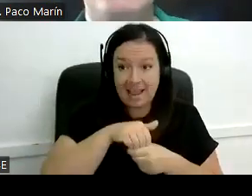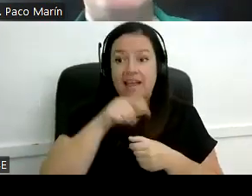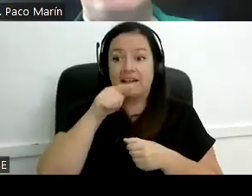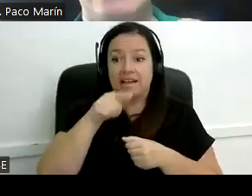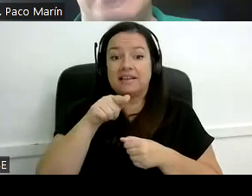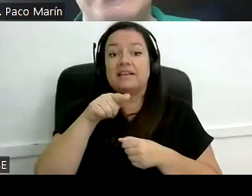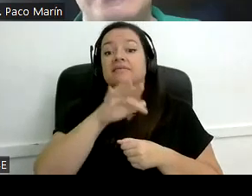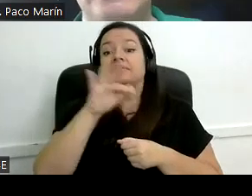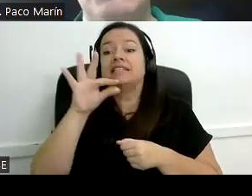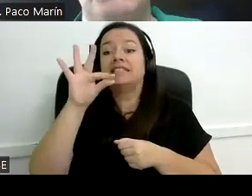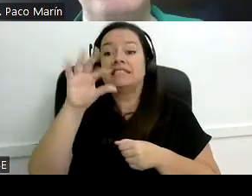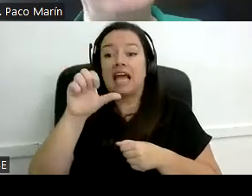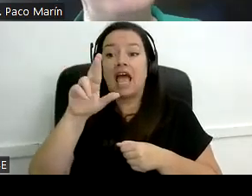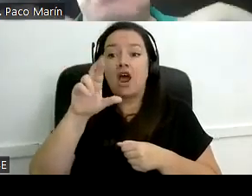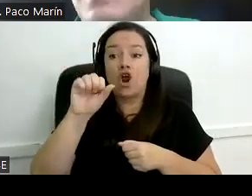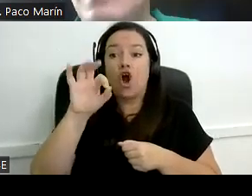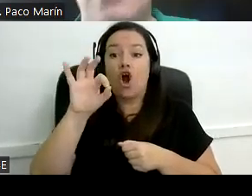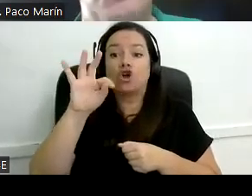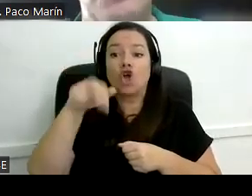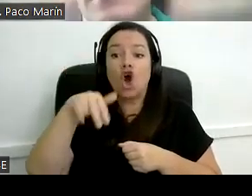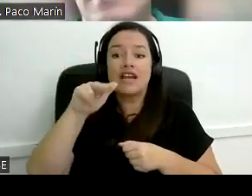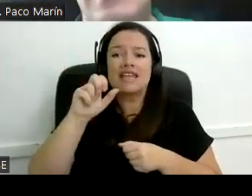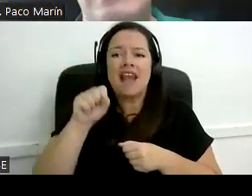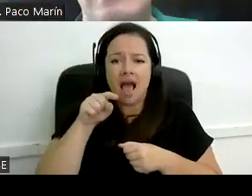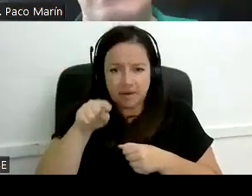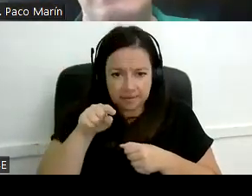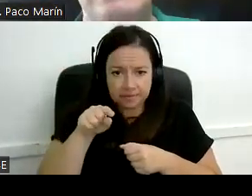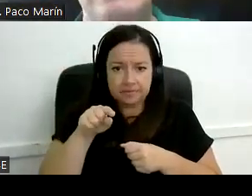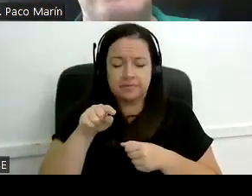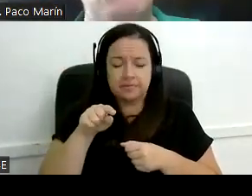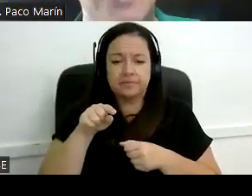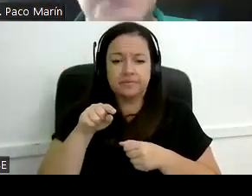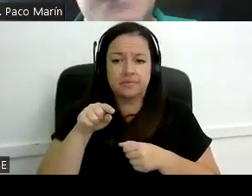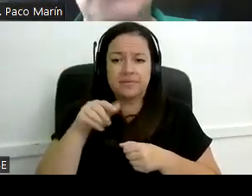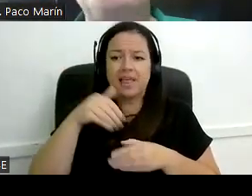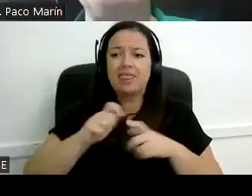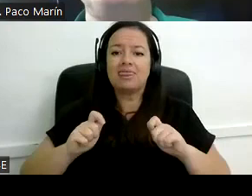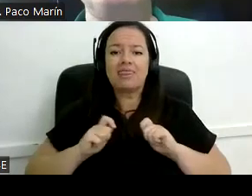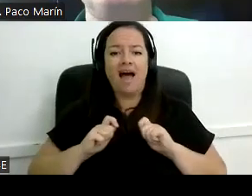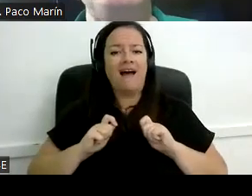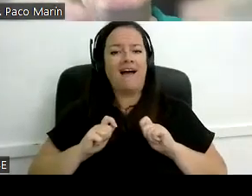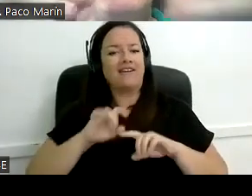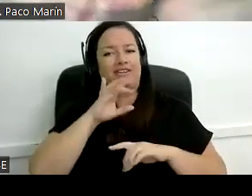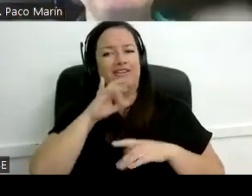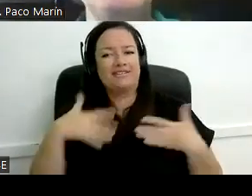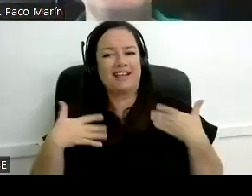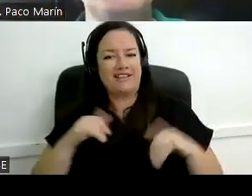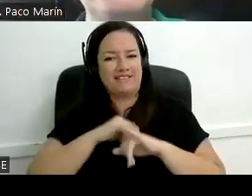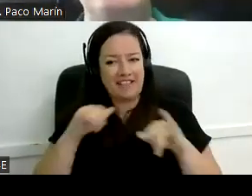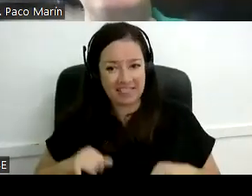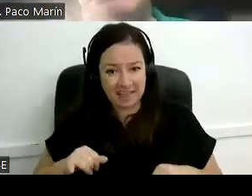que sería aquel neurotransmisor que está implicado en el estado anímico, y